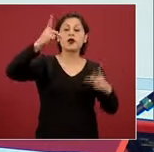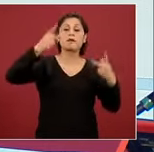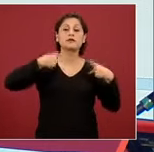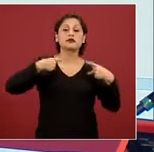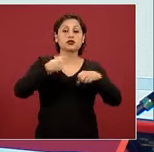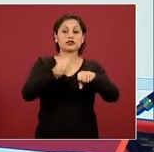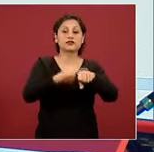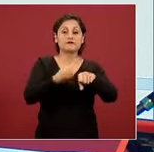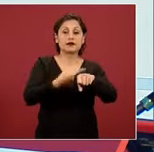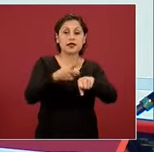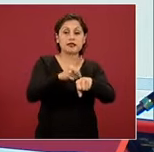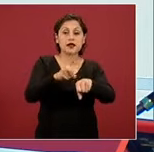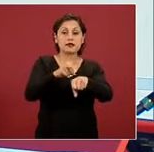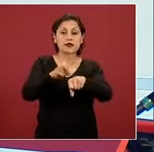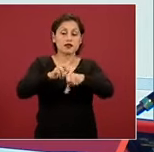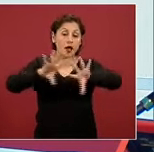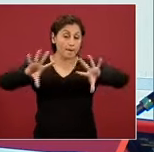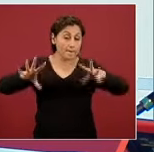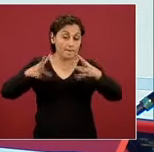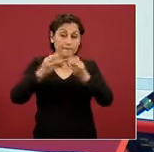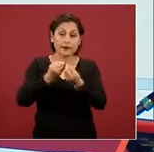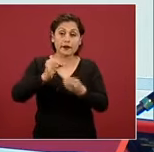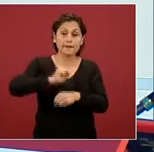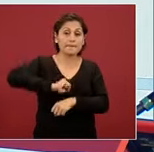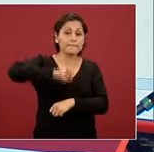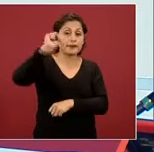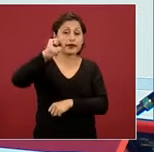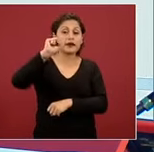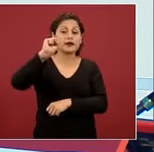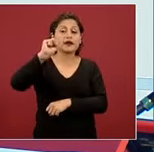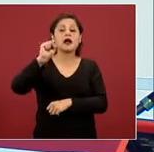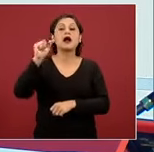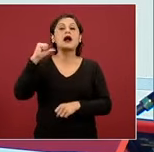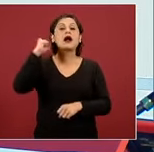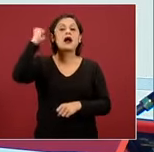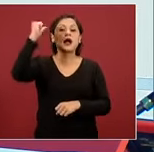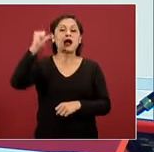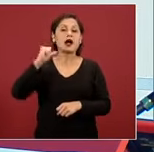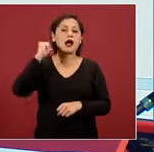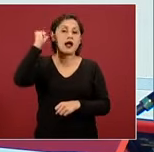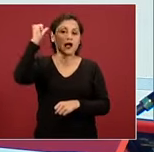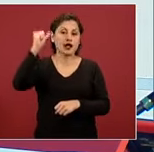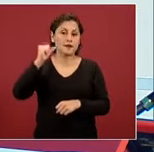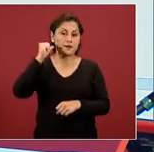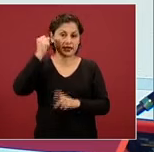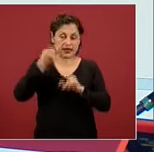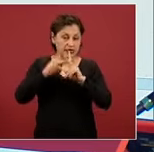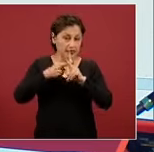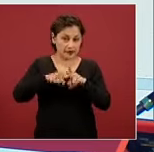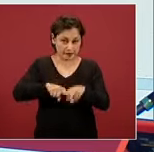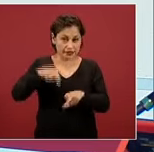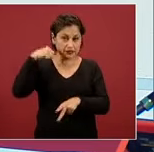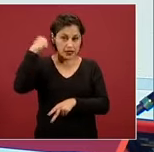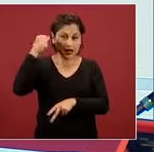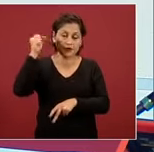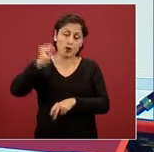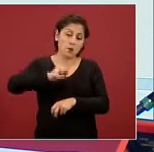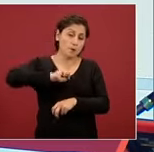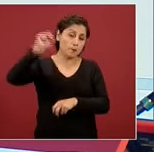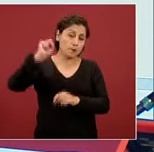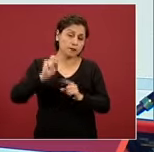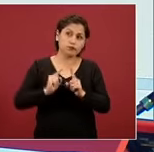fueron presentando y llegó a un máximo justamente en abril, en la primera semana de abril llegaron a un punto